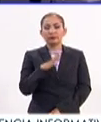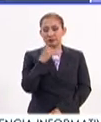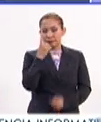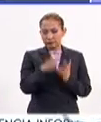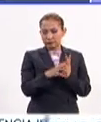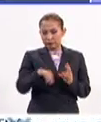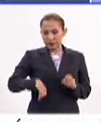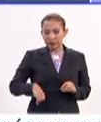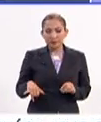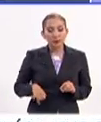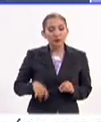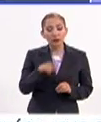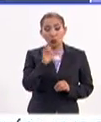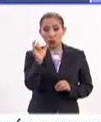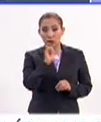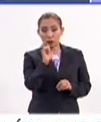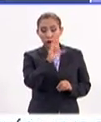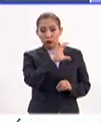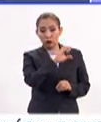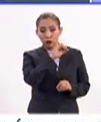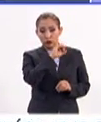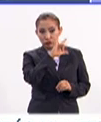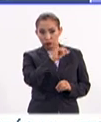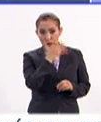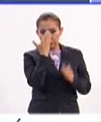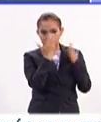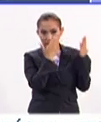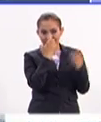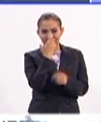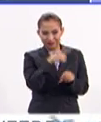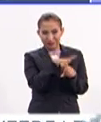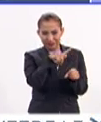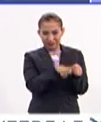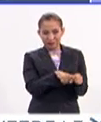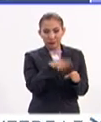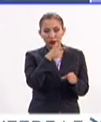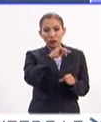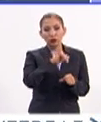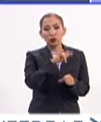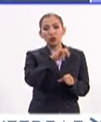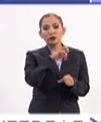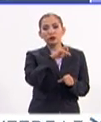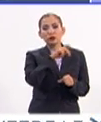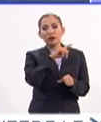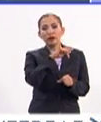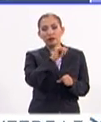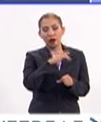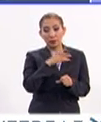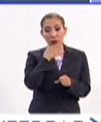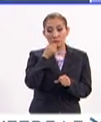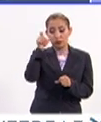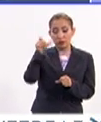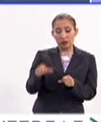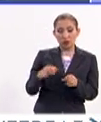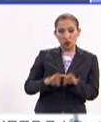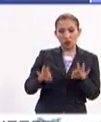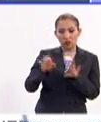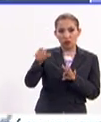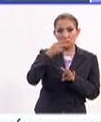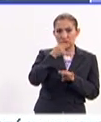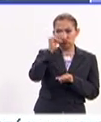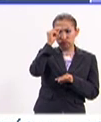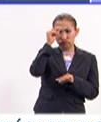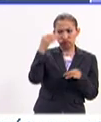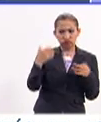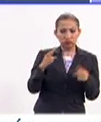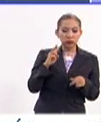muy interesante. Él, cuando fue estudiante en la Escuela Nacional de Jurisprudencia, pues había una figura muy importante de un